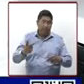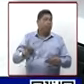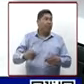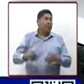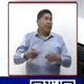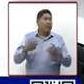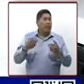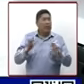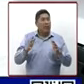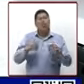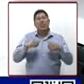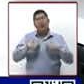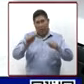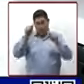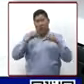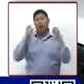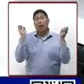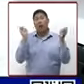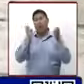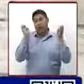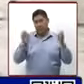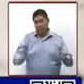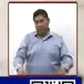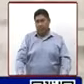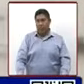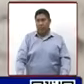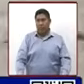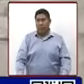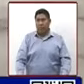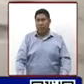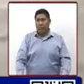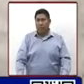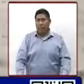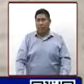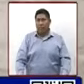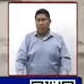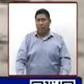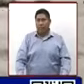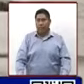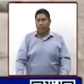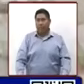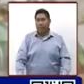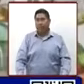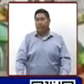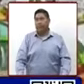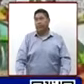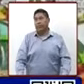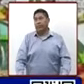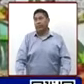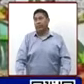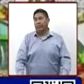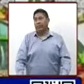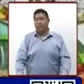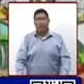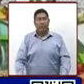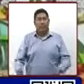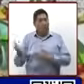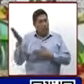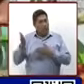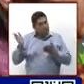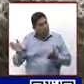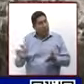Potosí está en emergencia. Como decía, resumen, durante esta